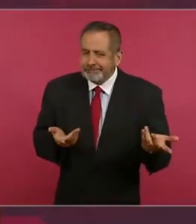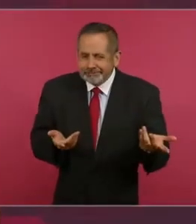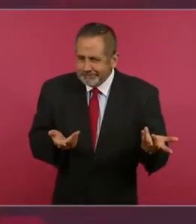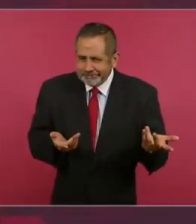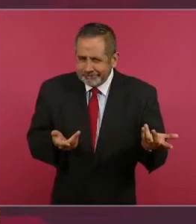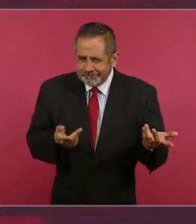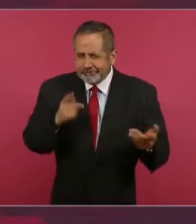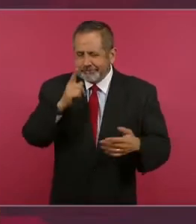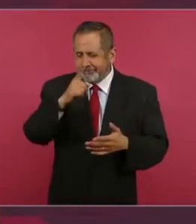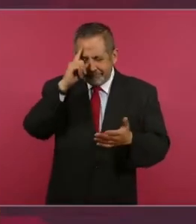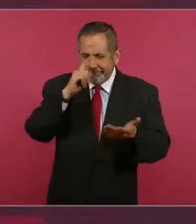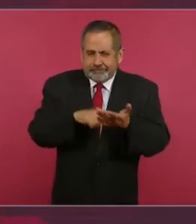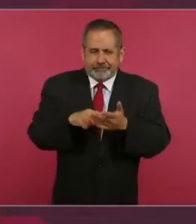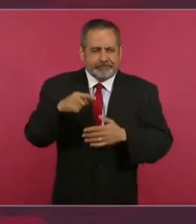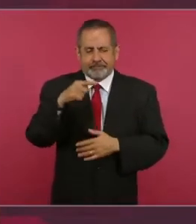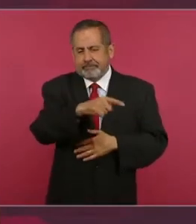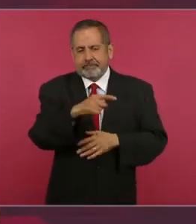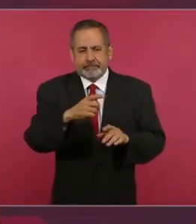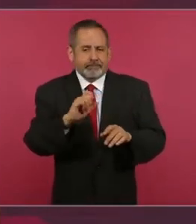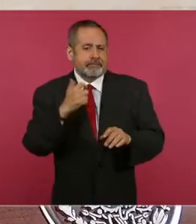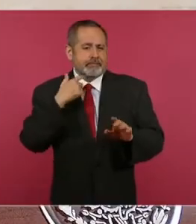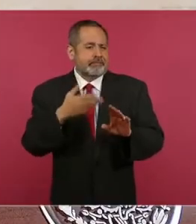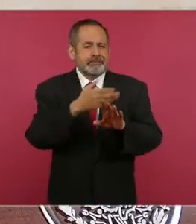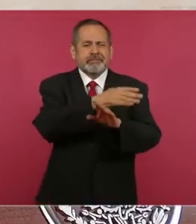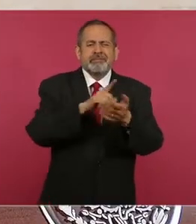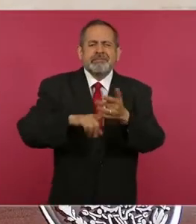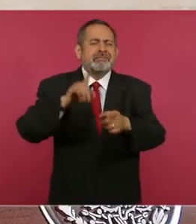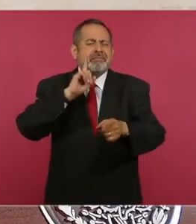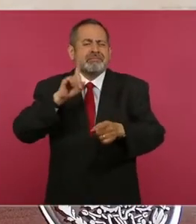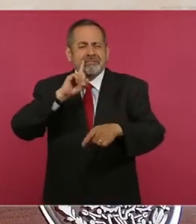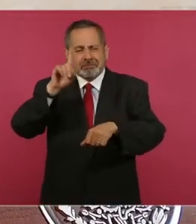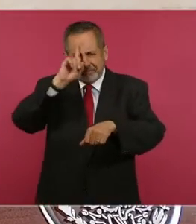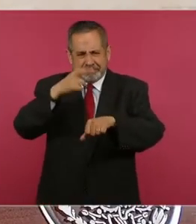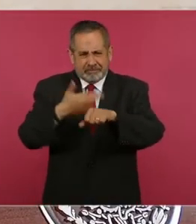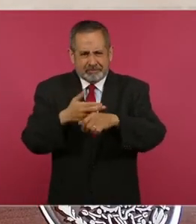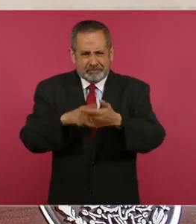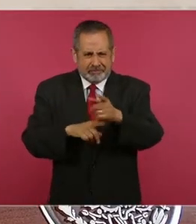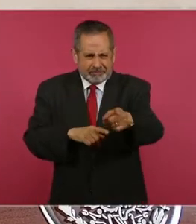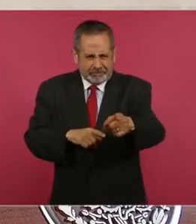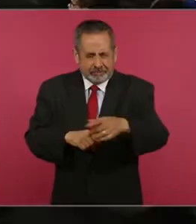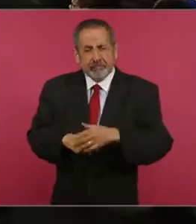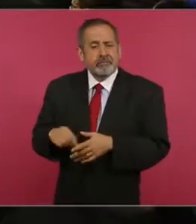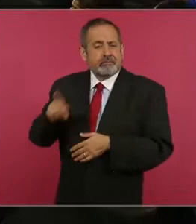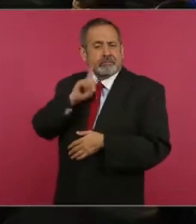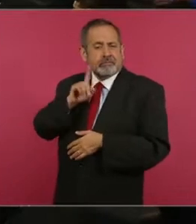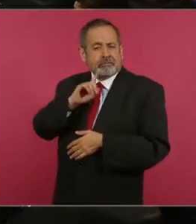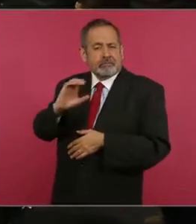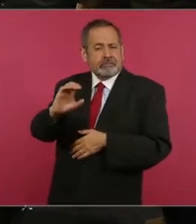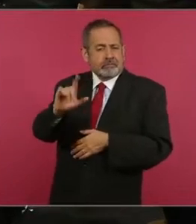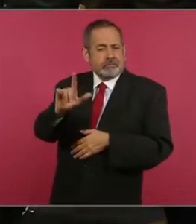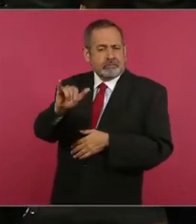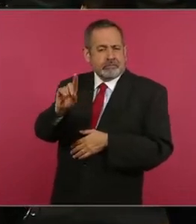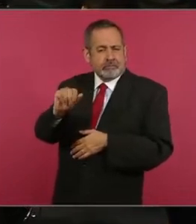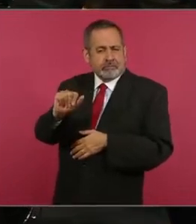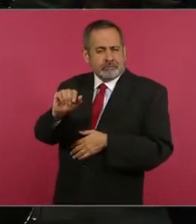Yo creo que fue la consejera. Claudia Zavala. Sí, esa señora,